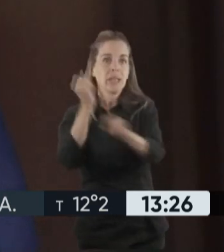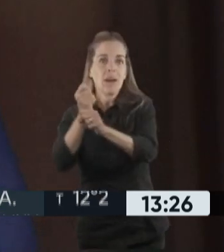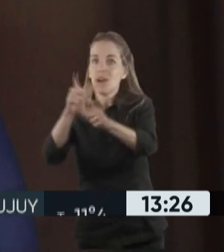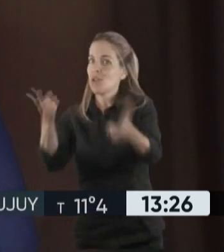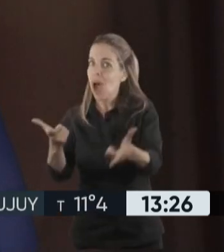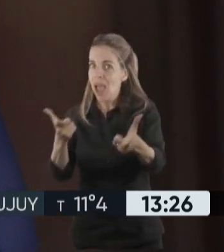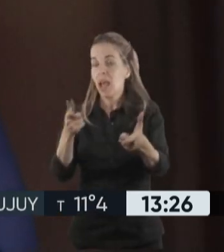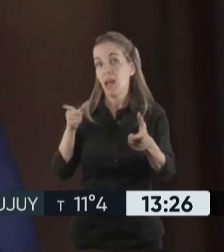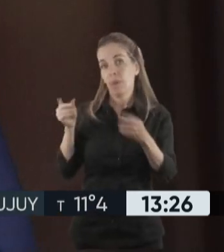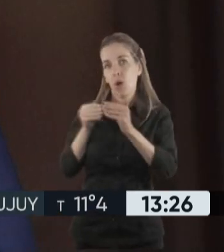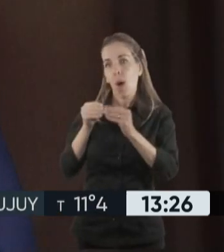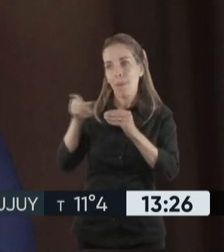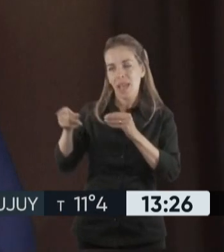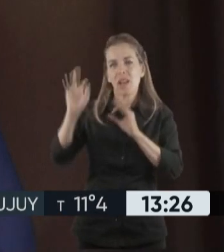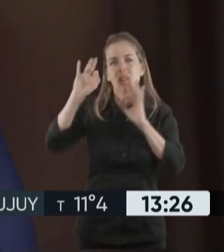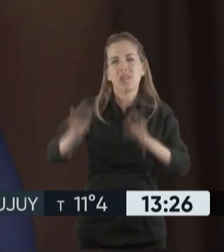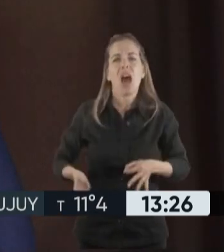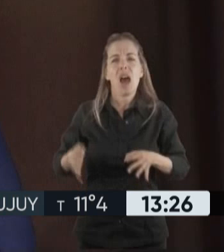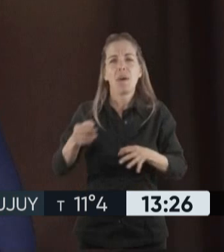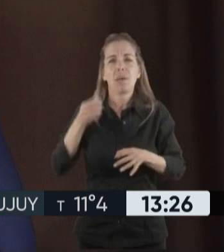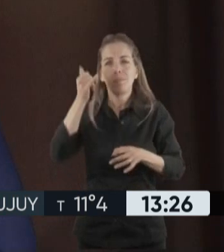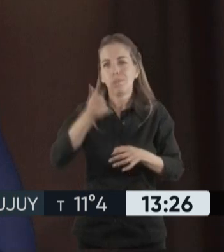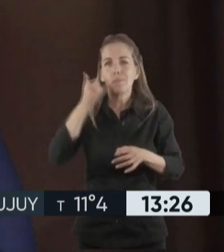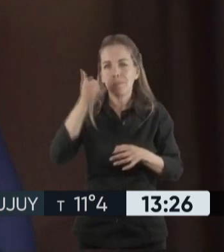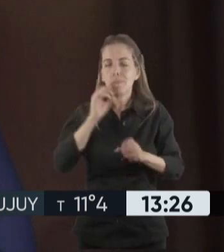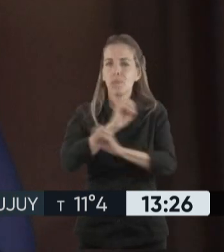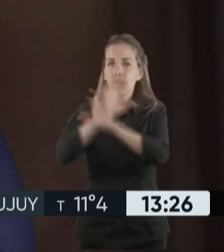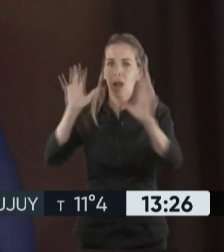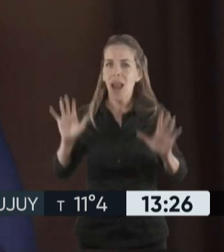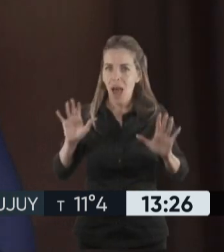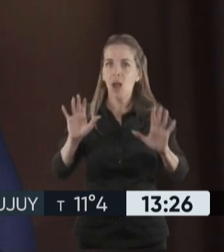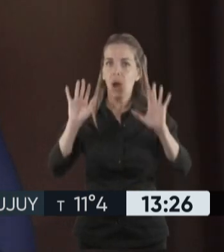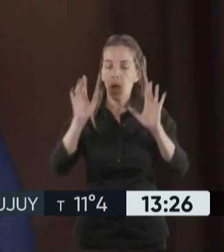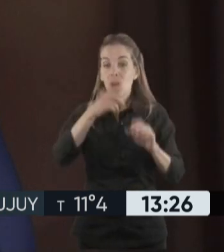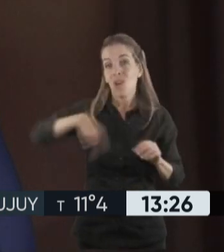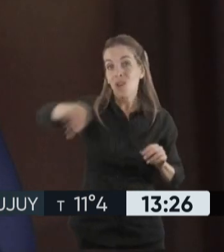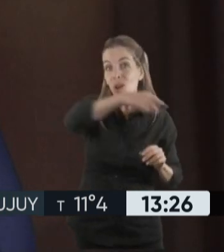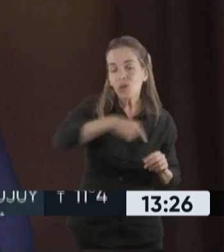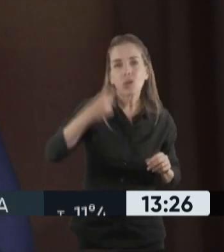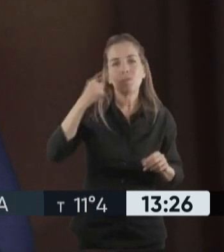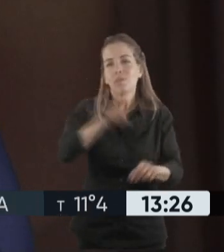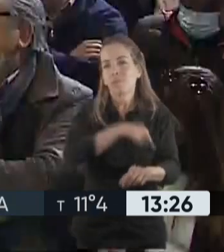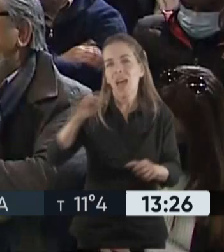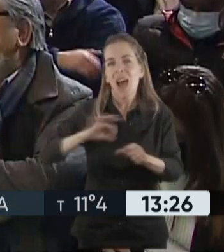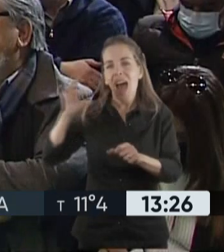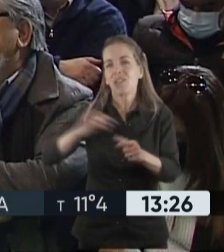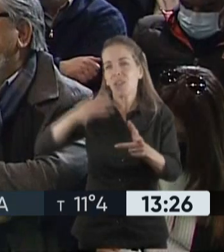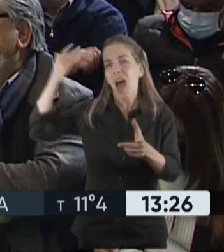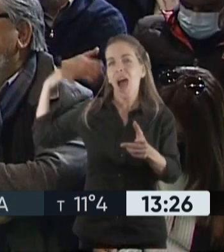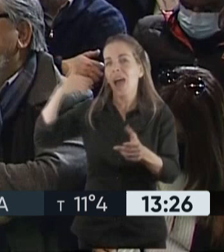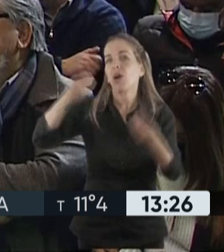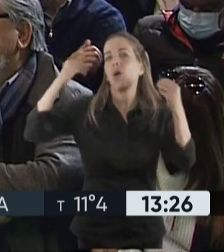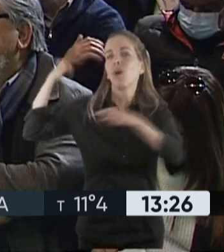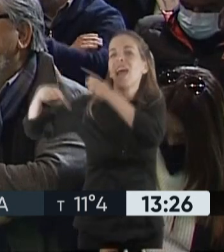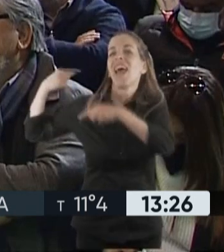Piña lo sabe bien, lo dijo tal vez mejor que yo. Nosotros somos hijos de Perón y de Evita. Nosotros